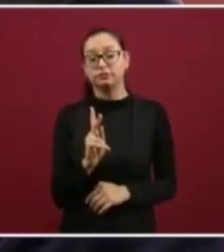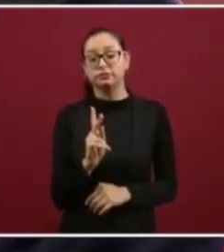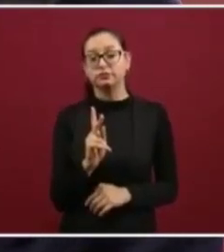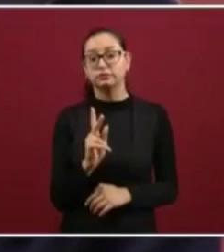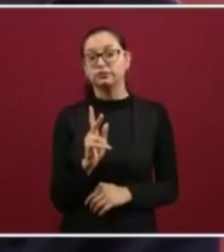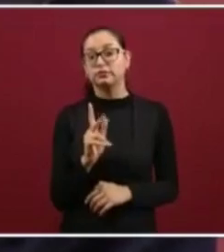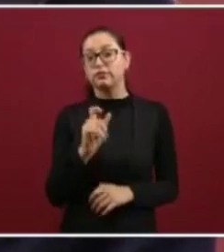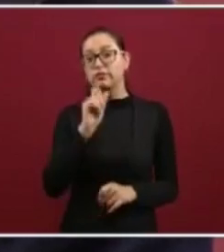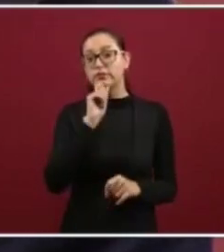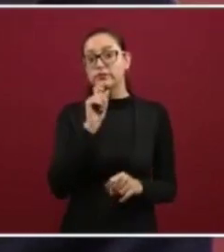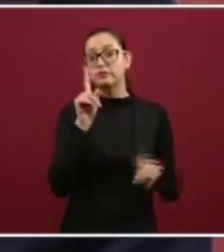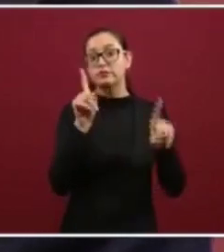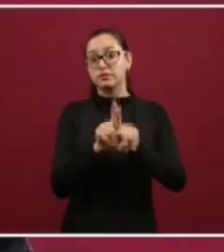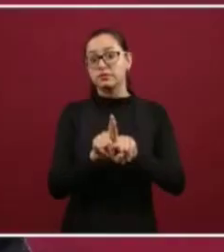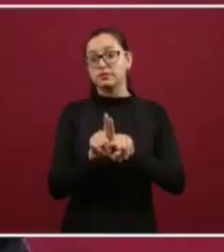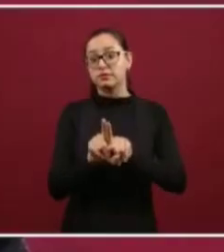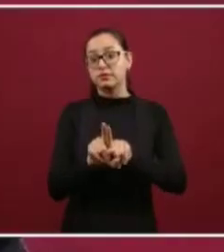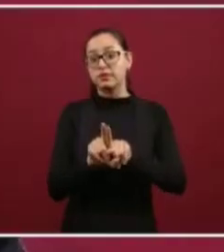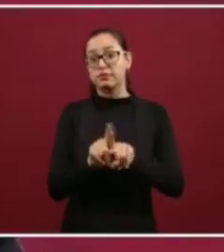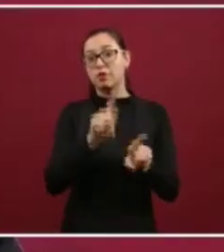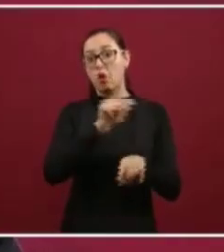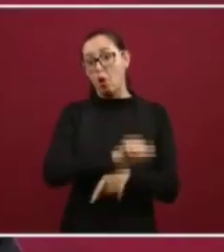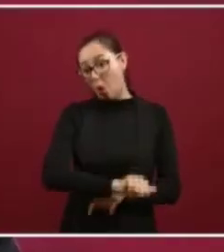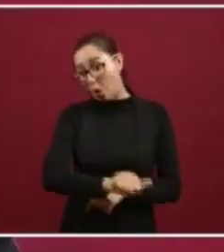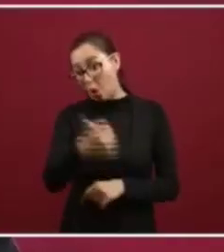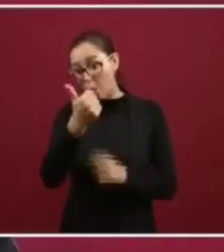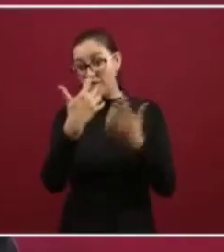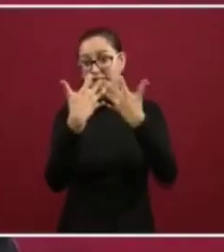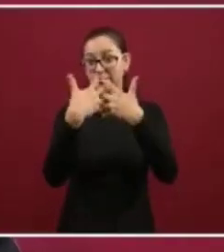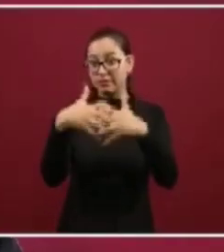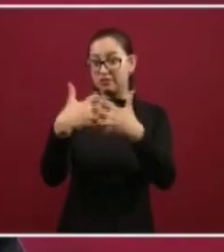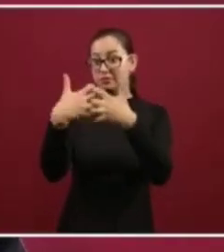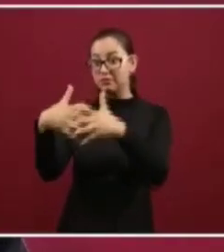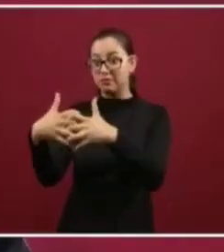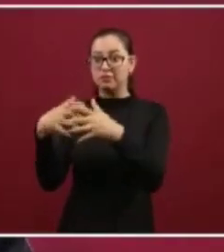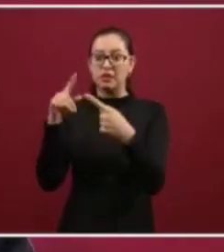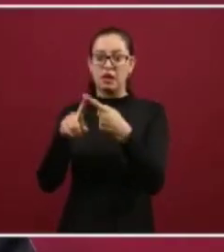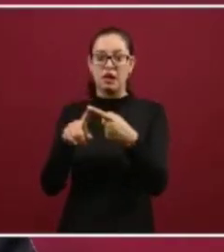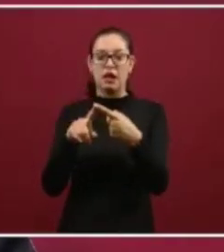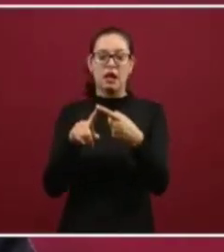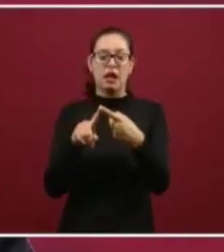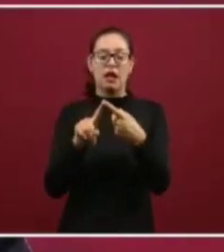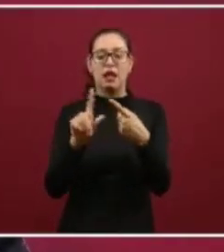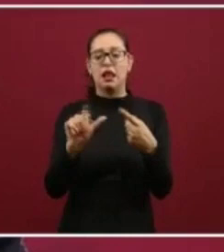se adquirieron plantas en Lázaro Cárdenas,